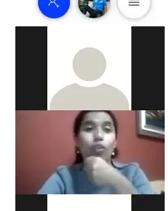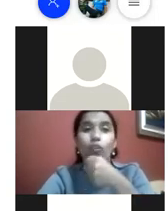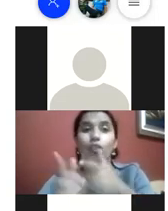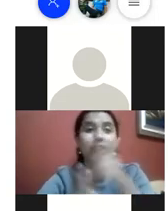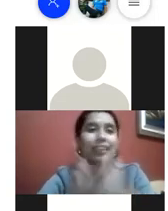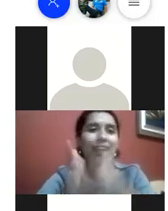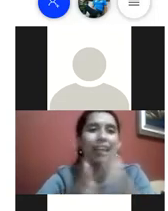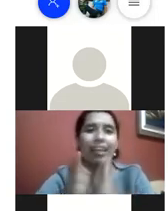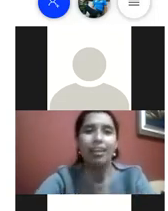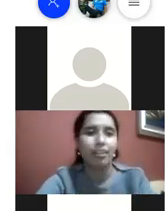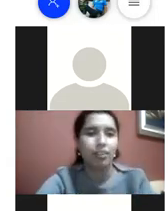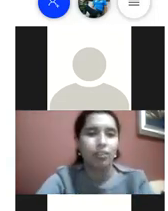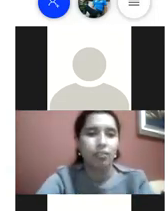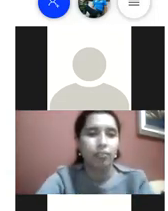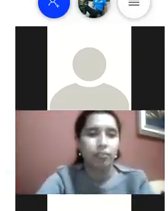ejemplo primero.